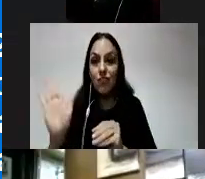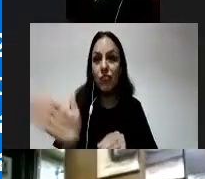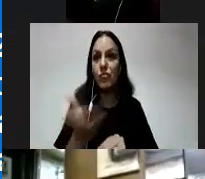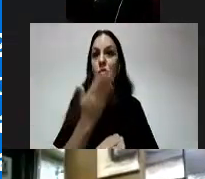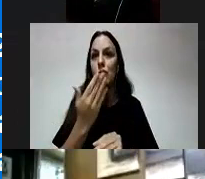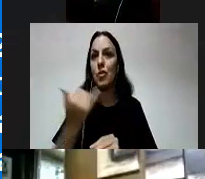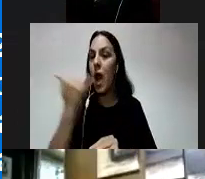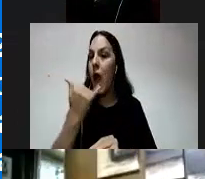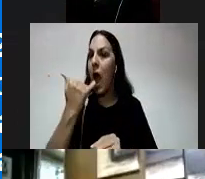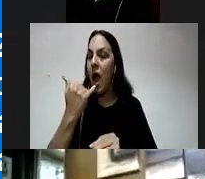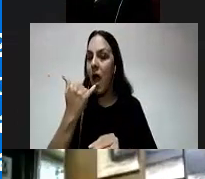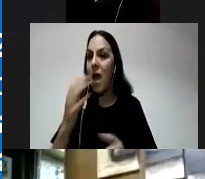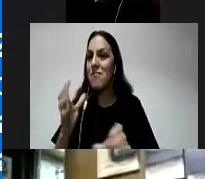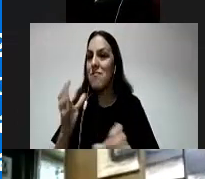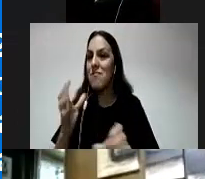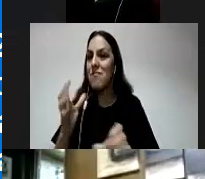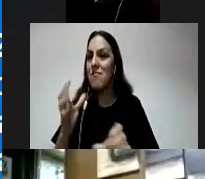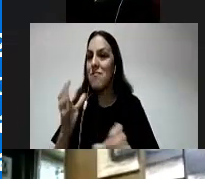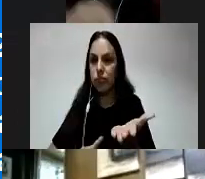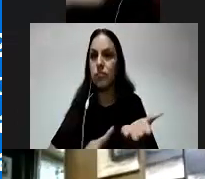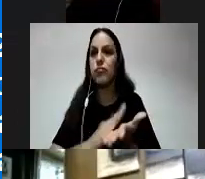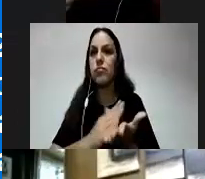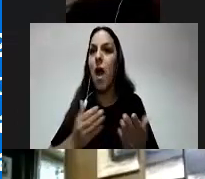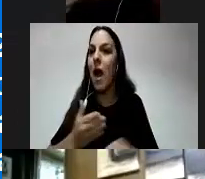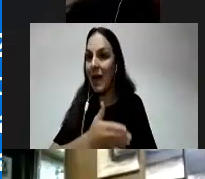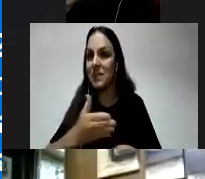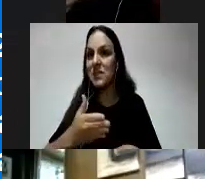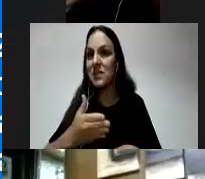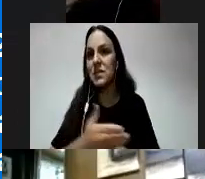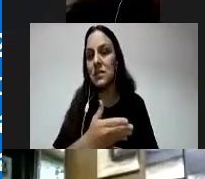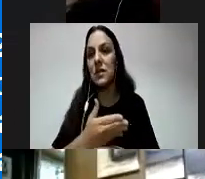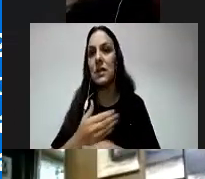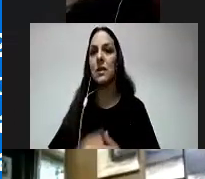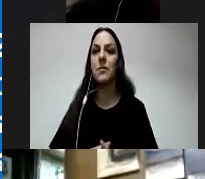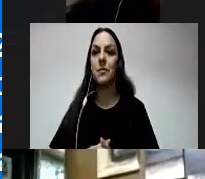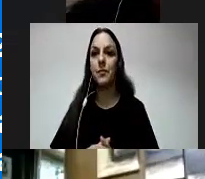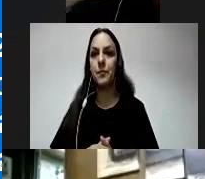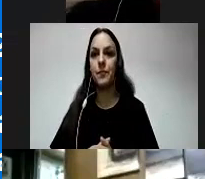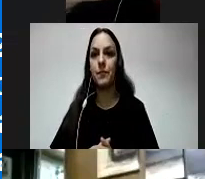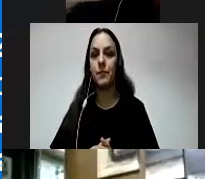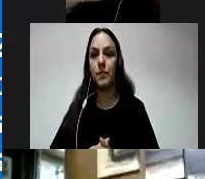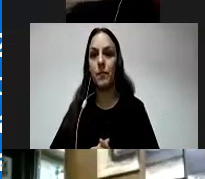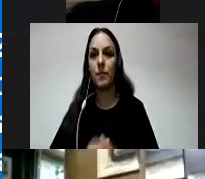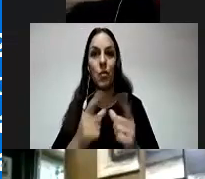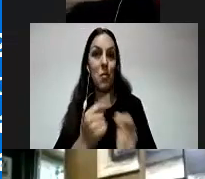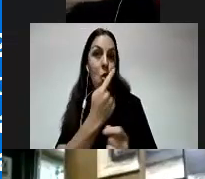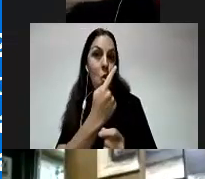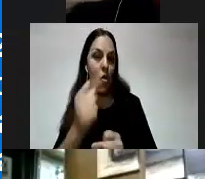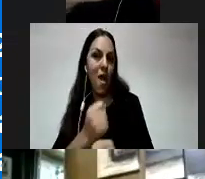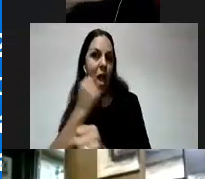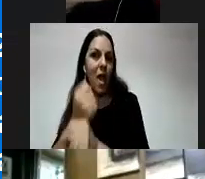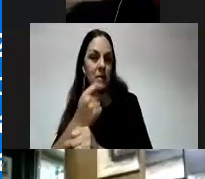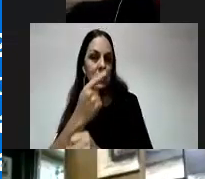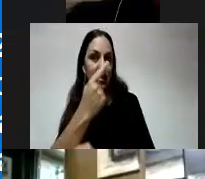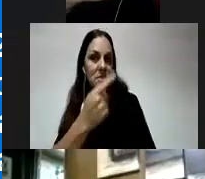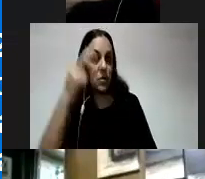de las unidades del 1 al 191 en el transporte de corta distancia en